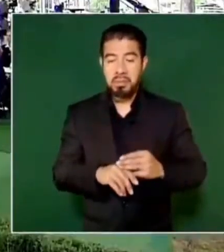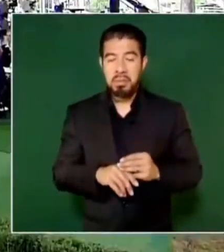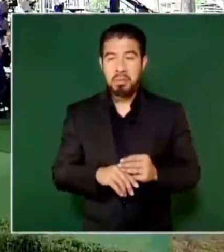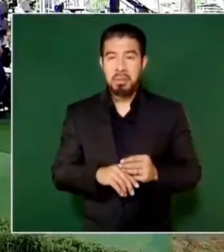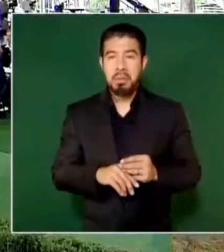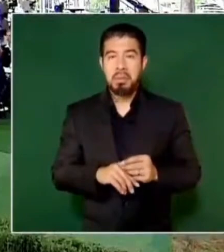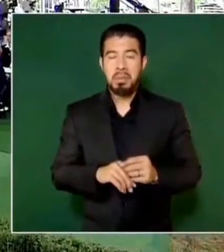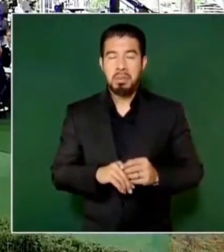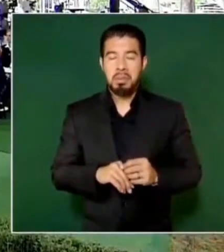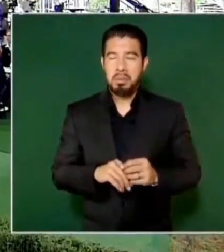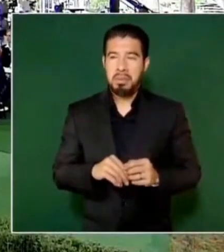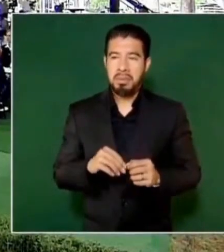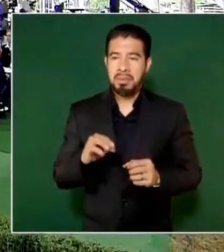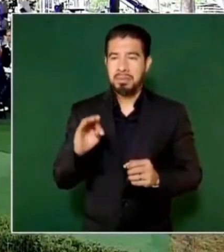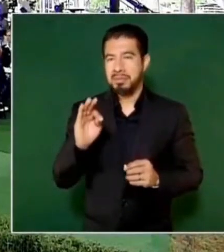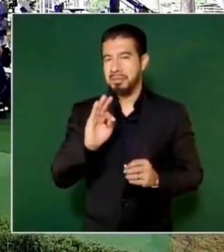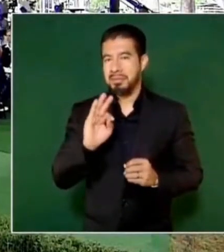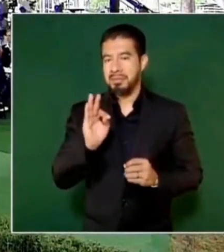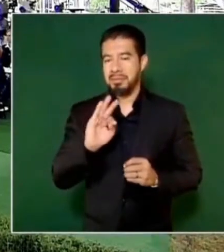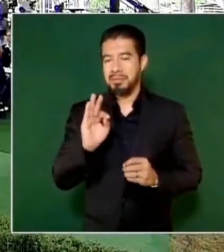alguien le dice a